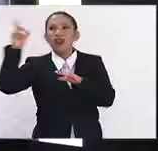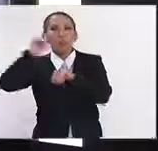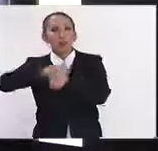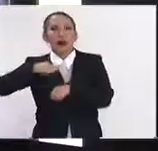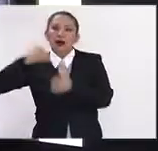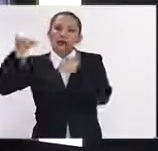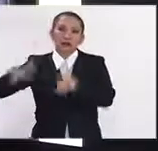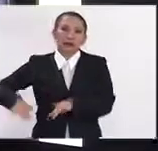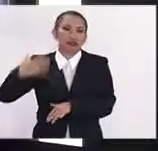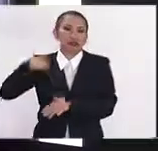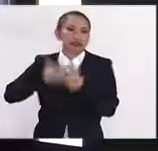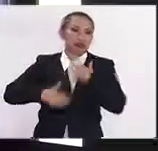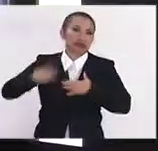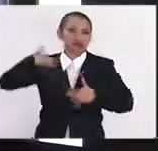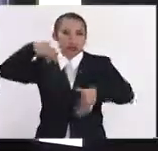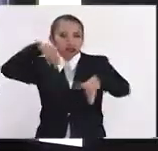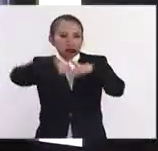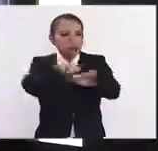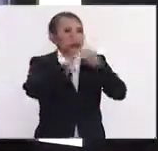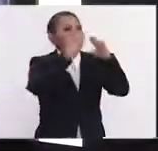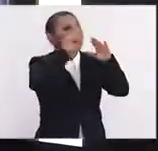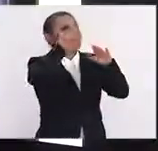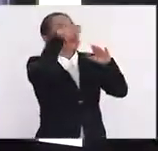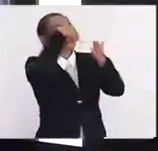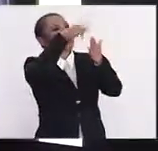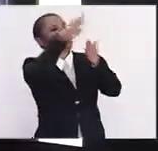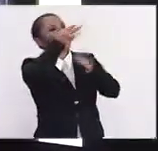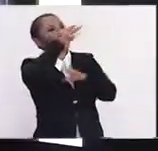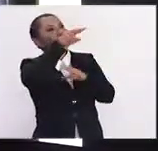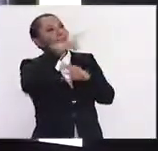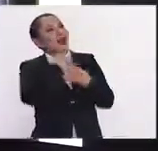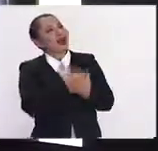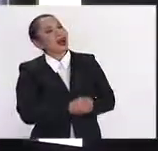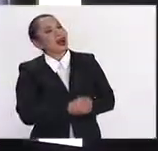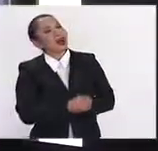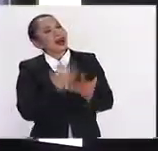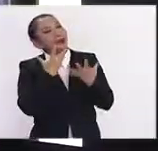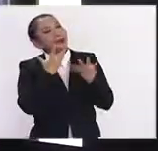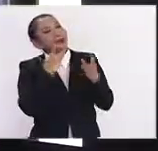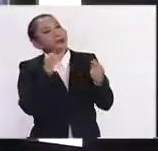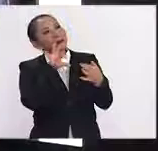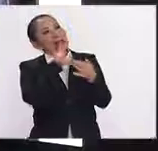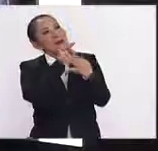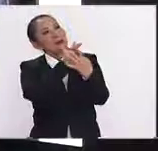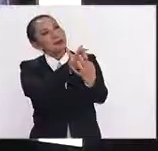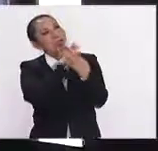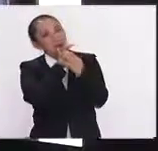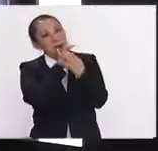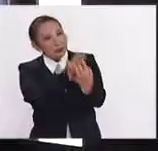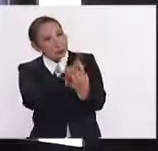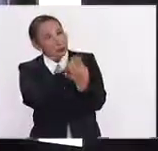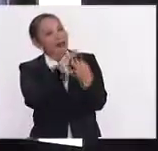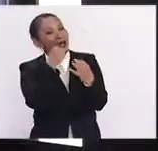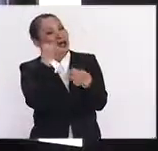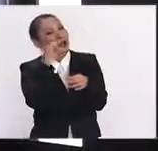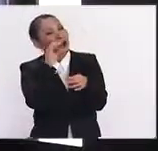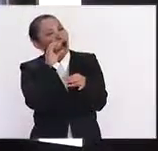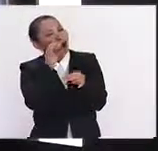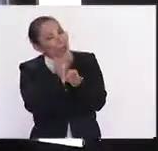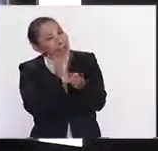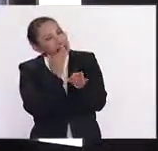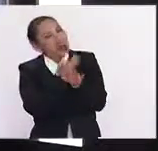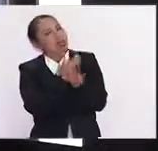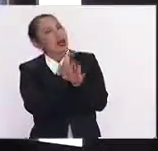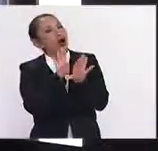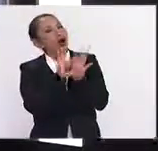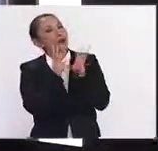día cansado y todo, y ven una pintura que adquirieron, y esa relación que existe y ese momento